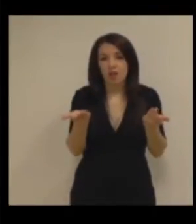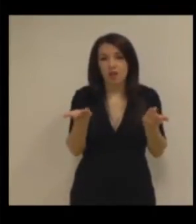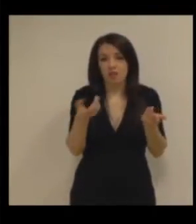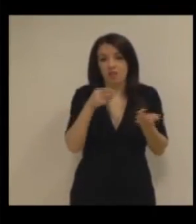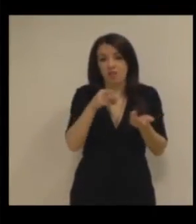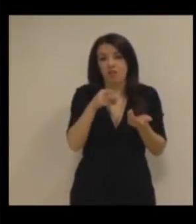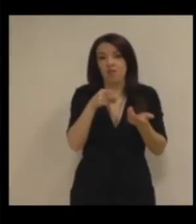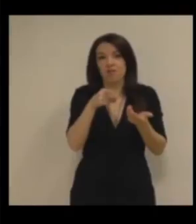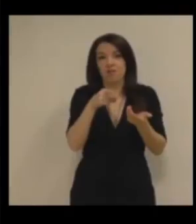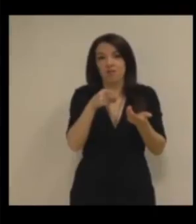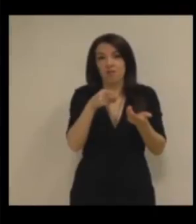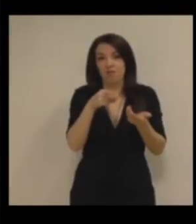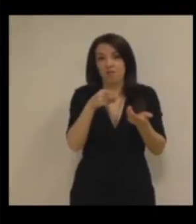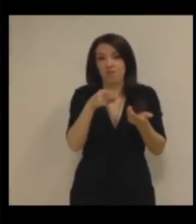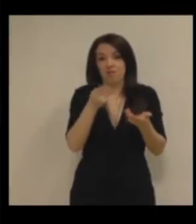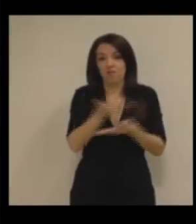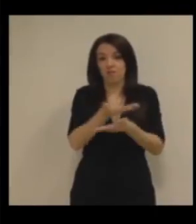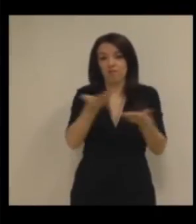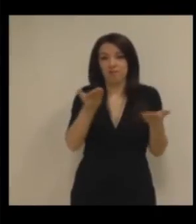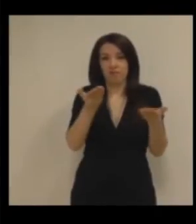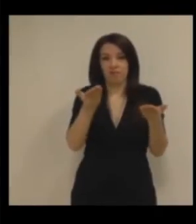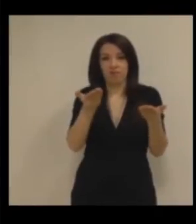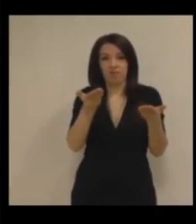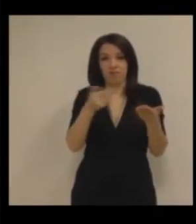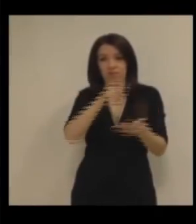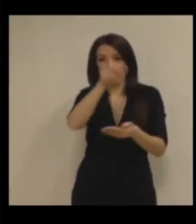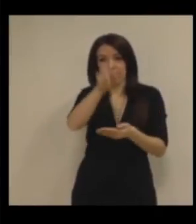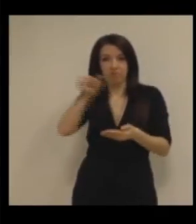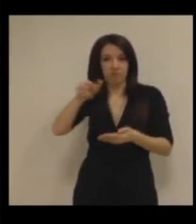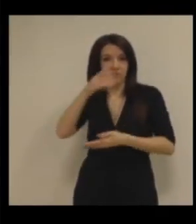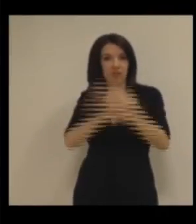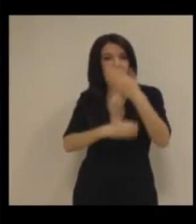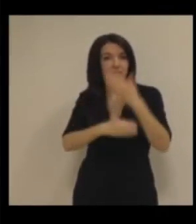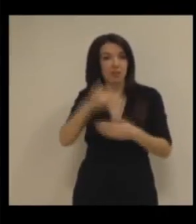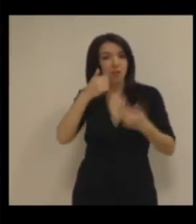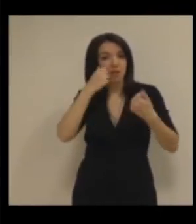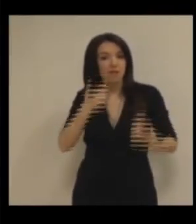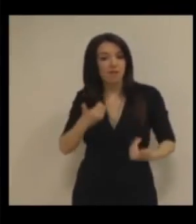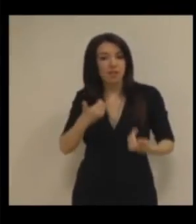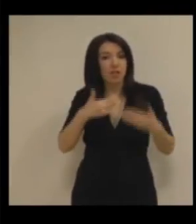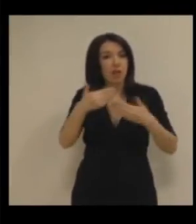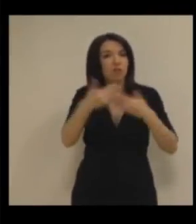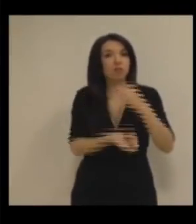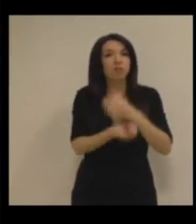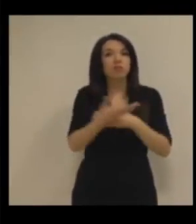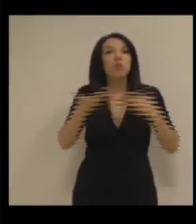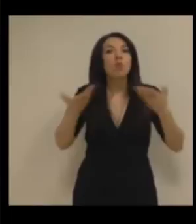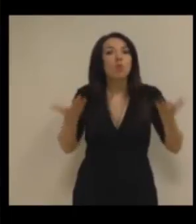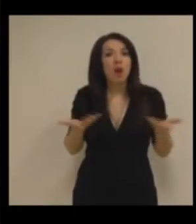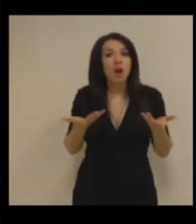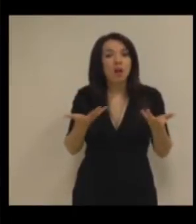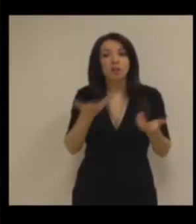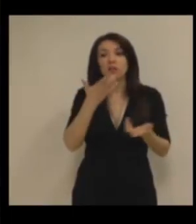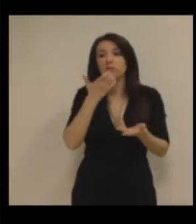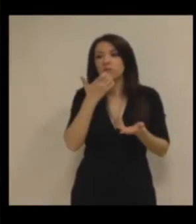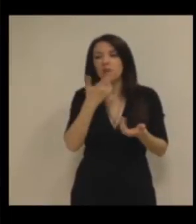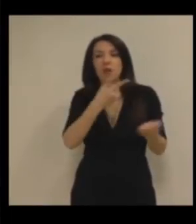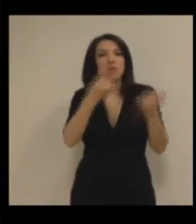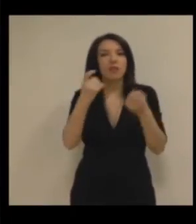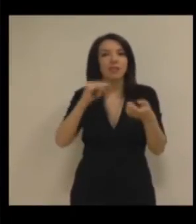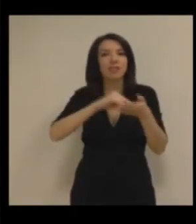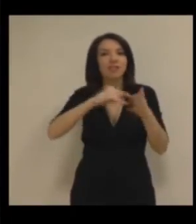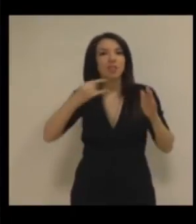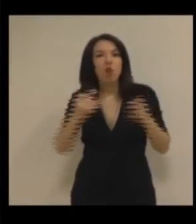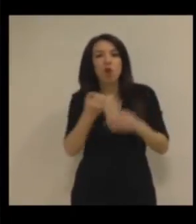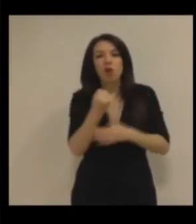a estar a disposición del ciudadano con discapacidad física. En el caso que se necesiten determinadas